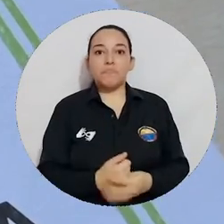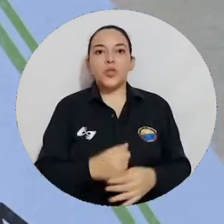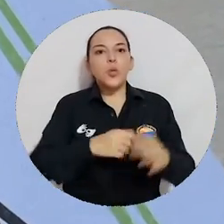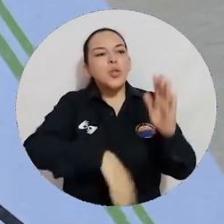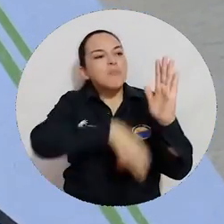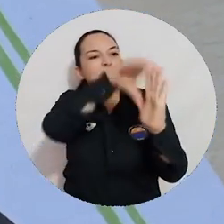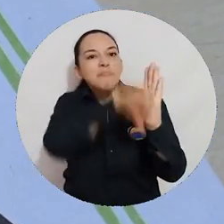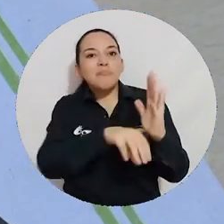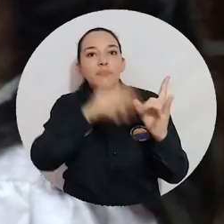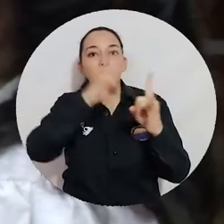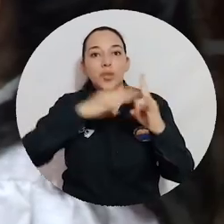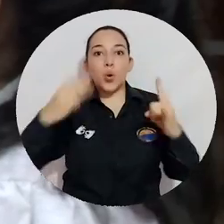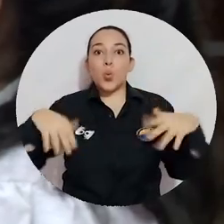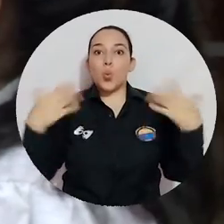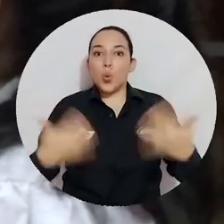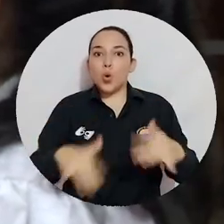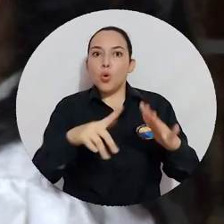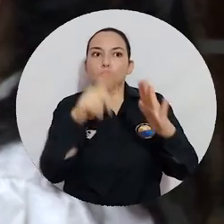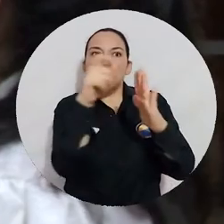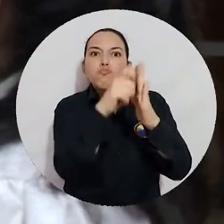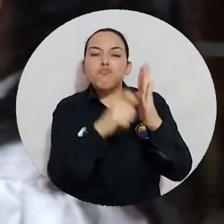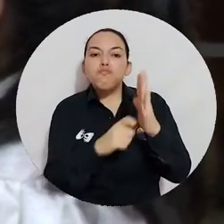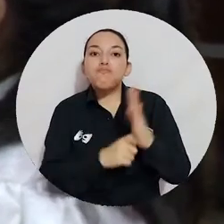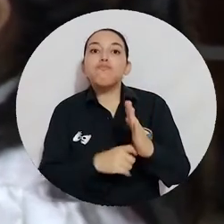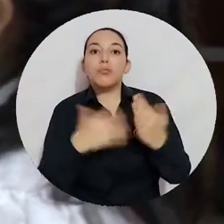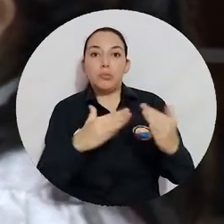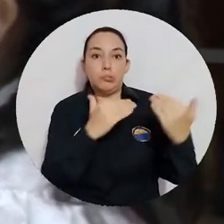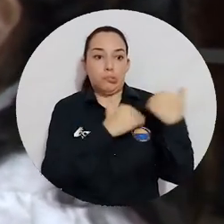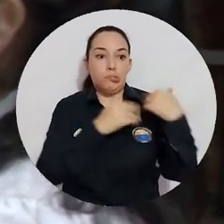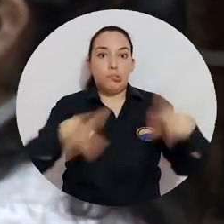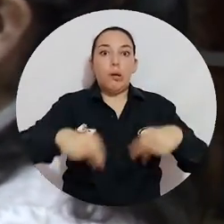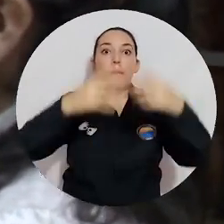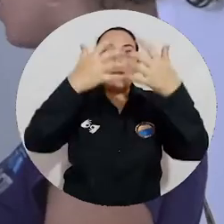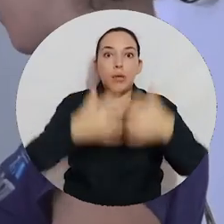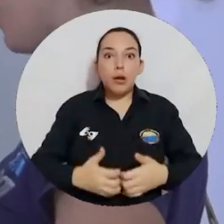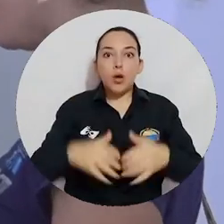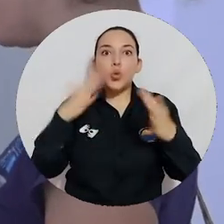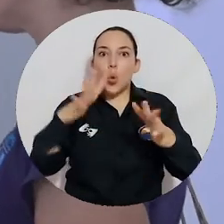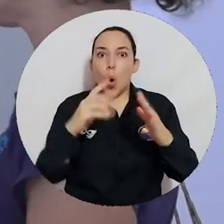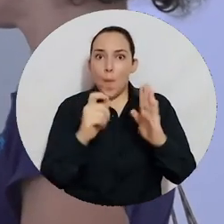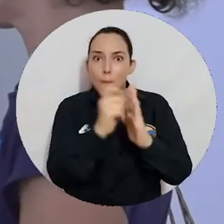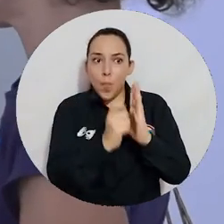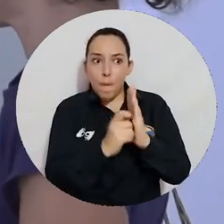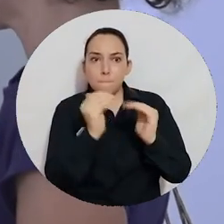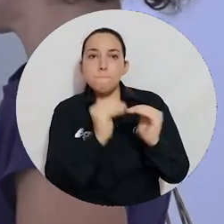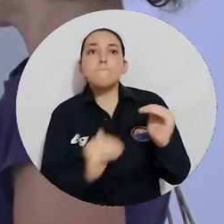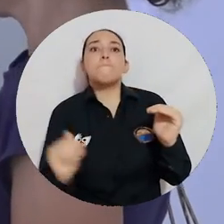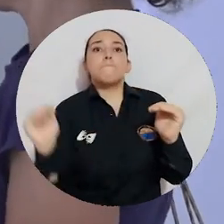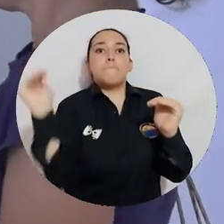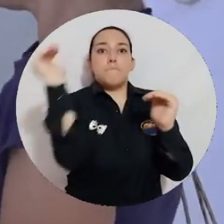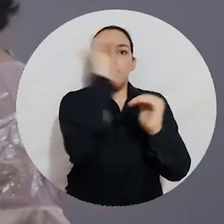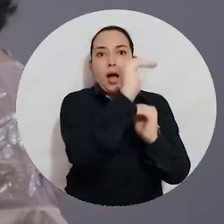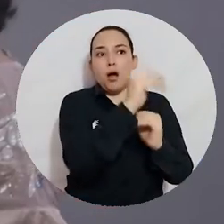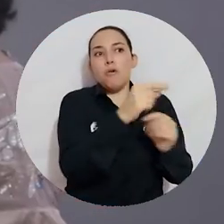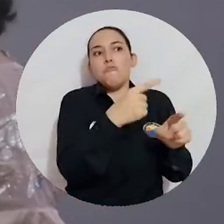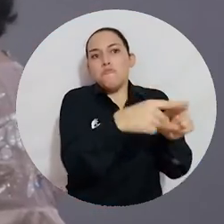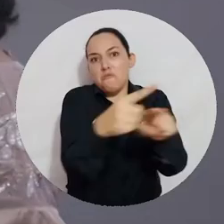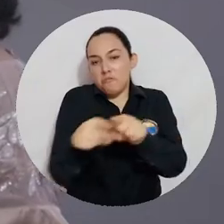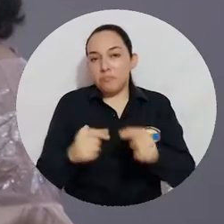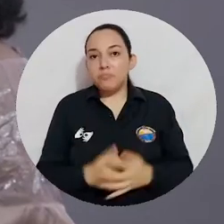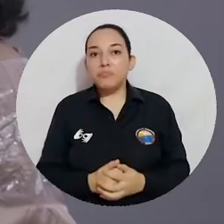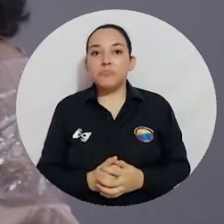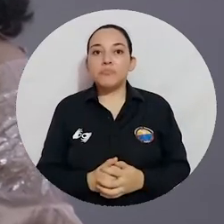este certificado, UniMagdalena mantuvo el estado ideal de responsabilidad social empresarial y se encuentra por encima del promedio actual de las